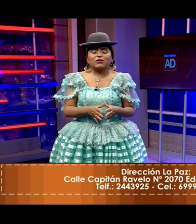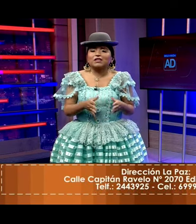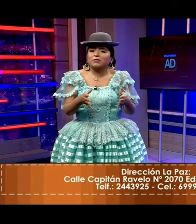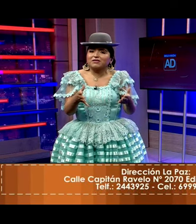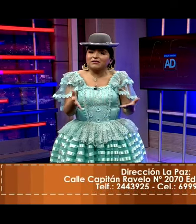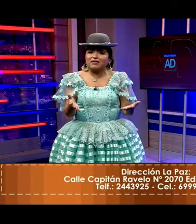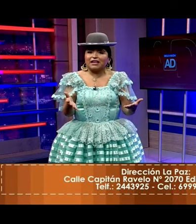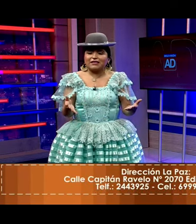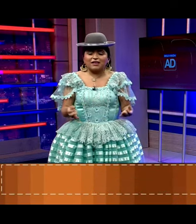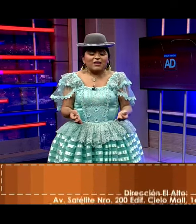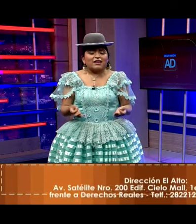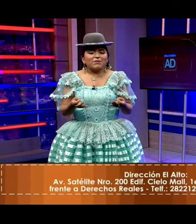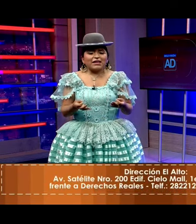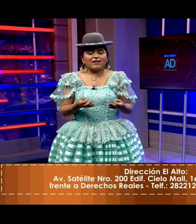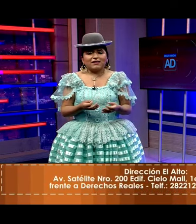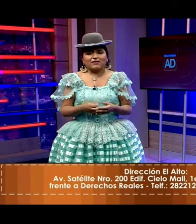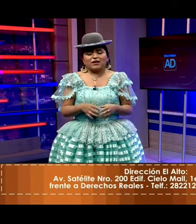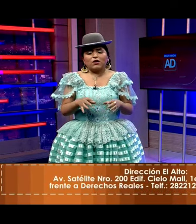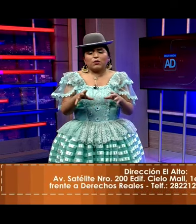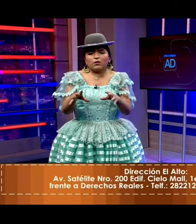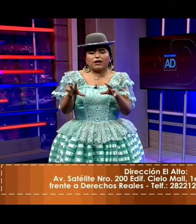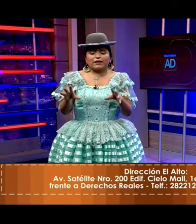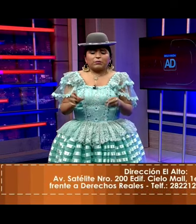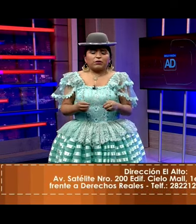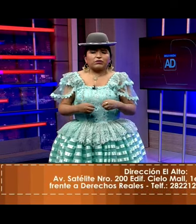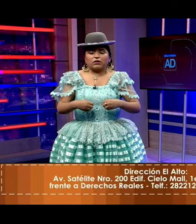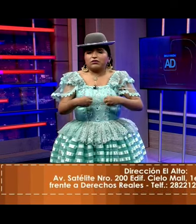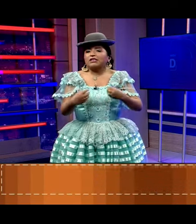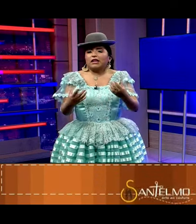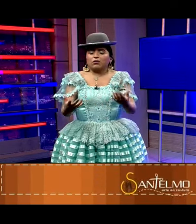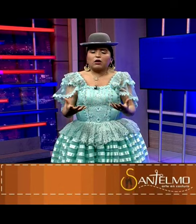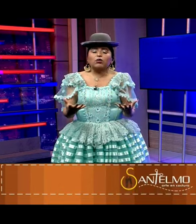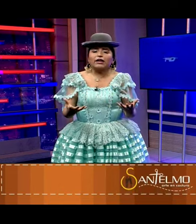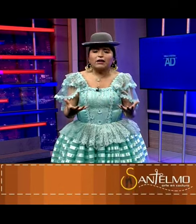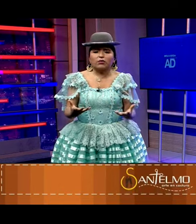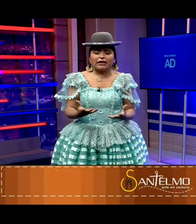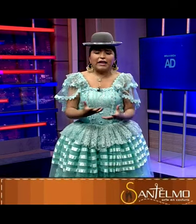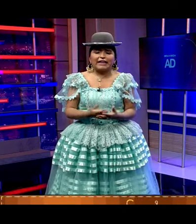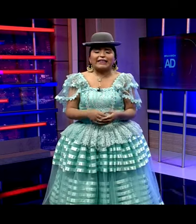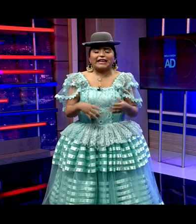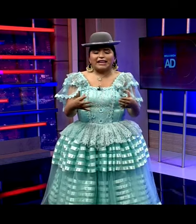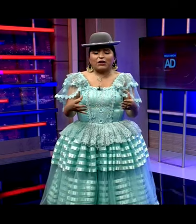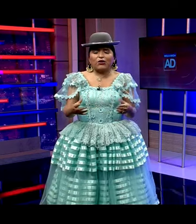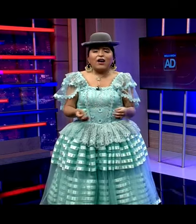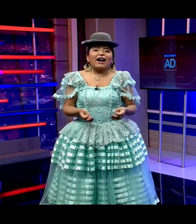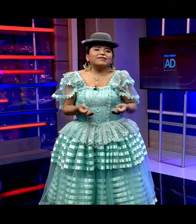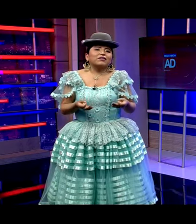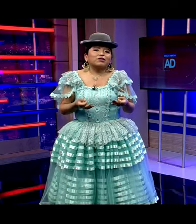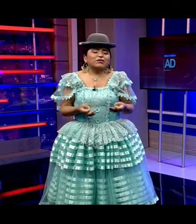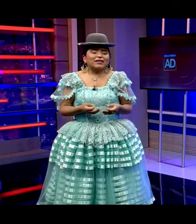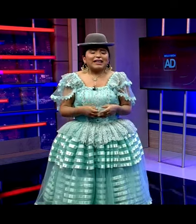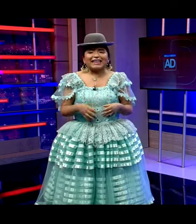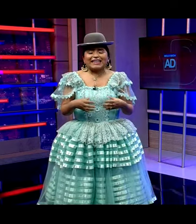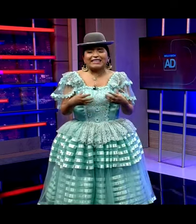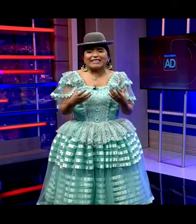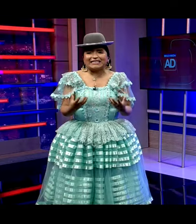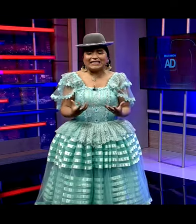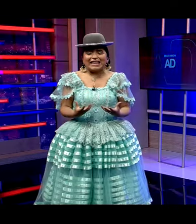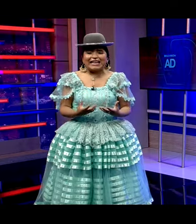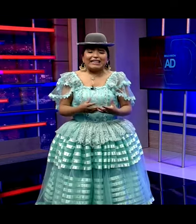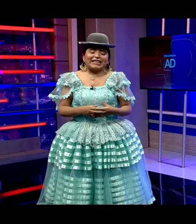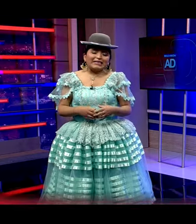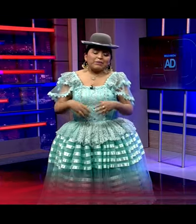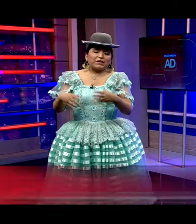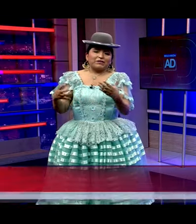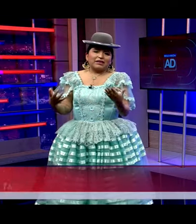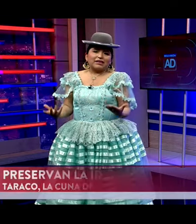están realizando, exposición de trajes. Imagínense, un lugar que pues se ha considerado la cuna de la morenada, Taraco, hace conocer la